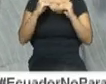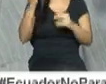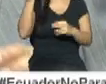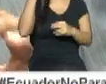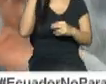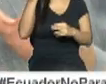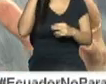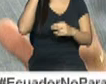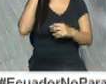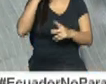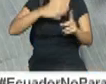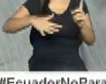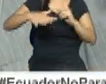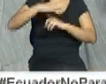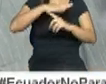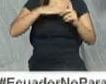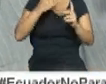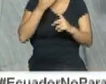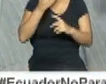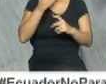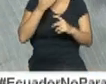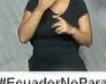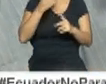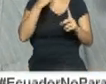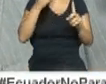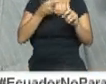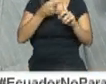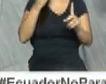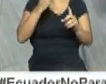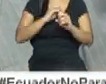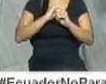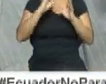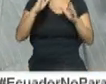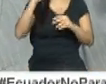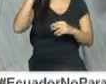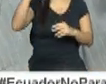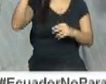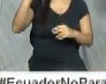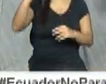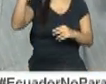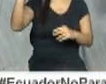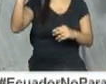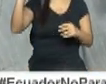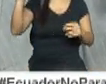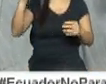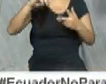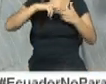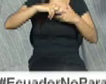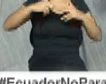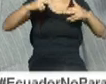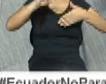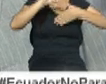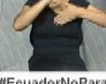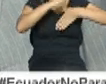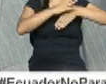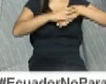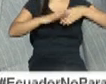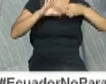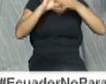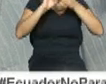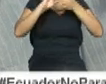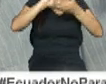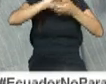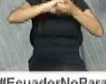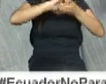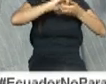el contexto en que se da. Uh-huh. Hay una ofensiva de la derecha regional articulada con intereses